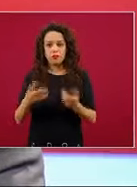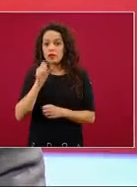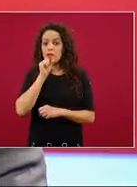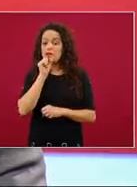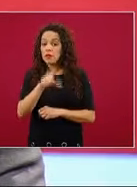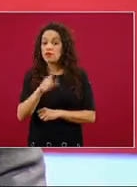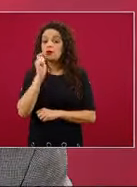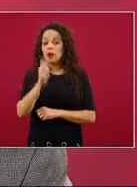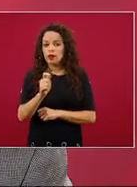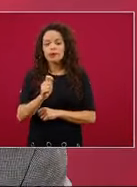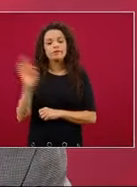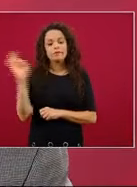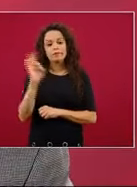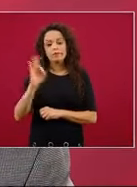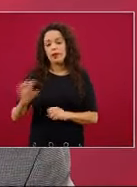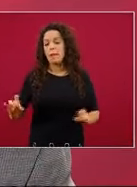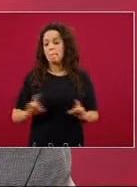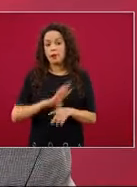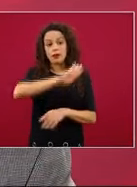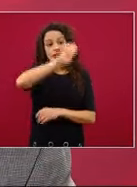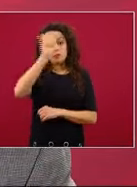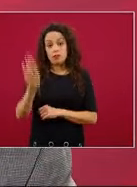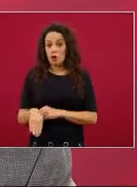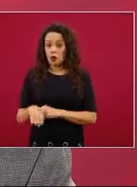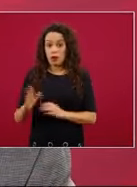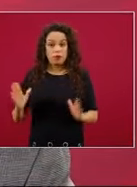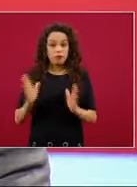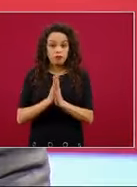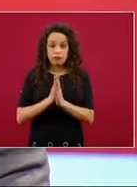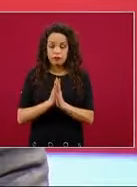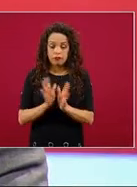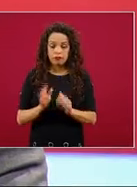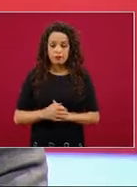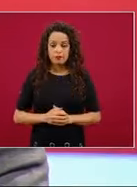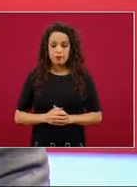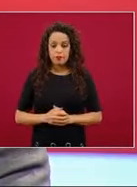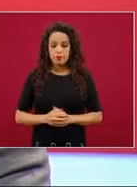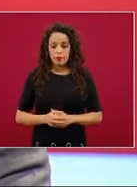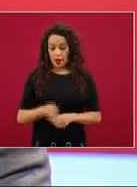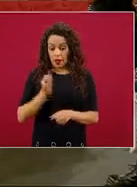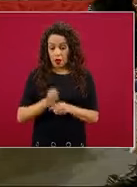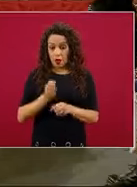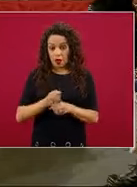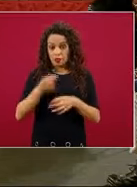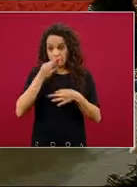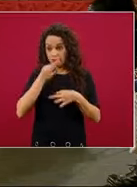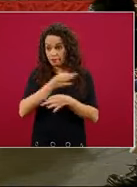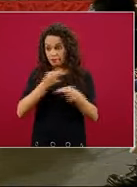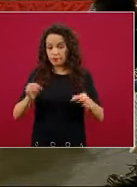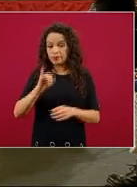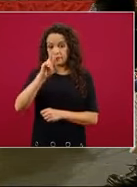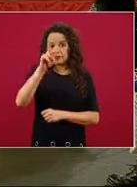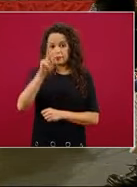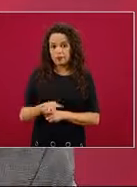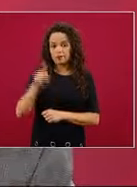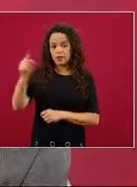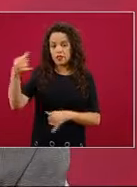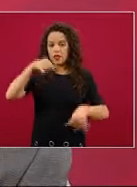de la vida por cualquier causa. En la noticia que nos ocupa hoy, efectivamente, en el ensayo clínico del laboratorio